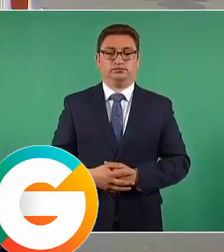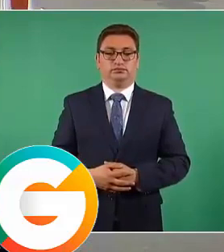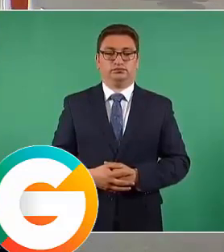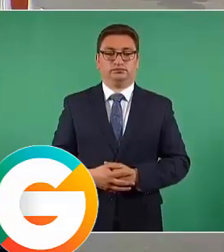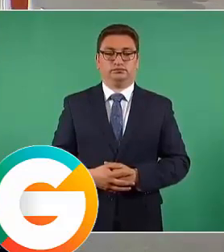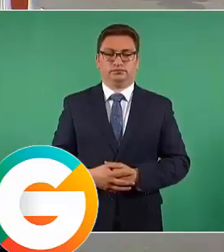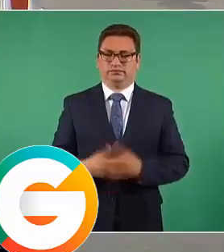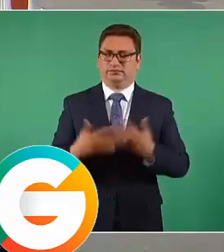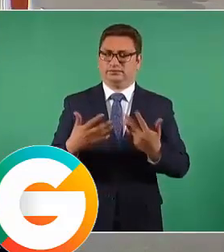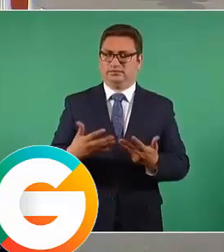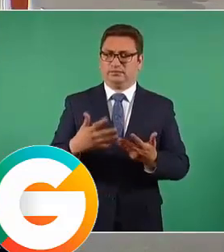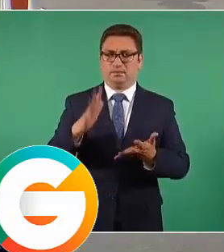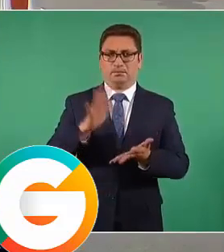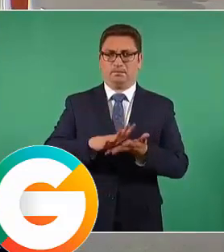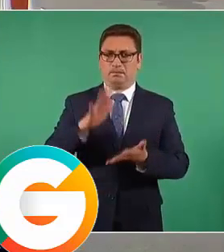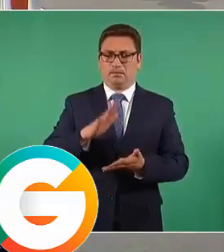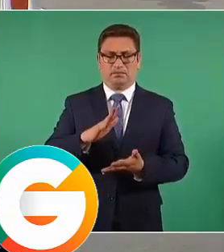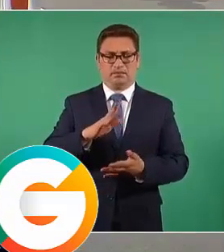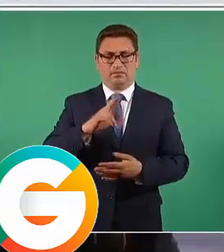1412. Es decir, más muertos